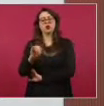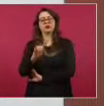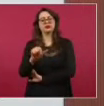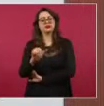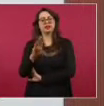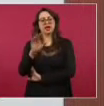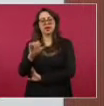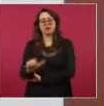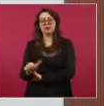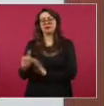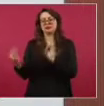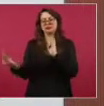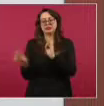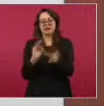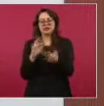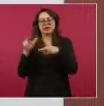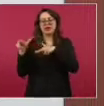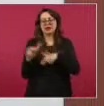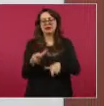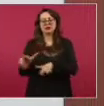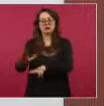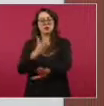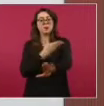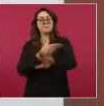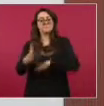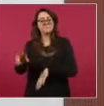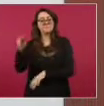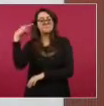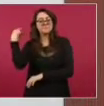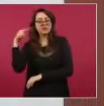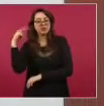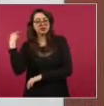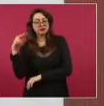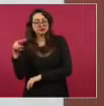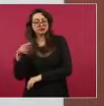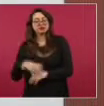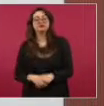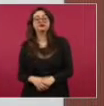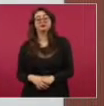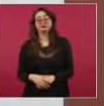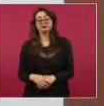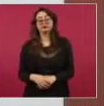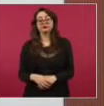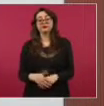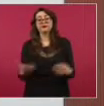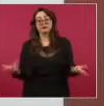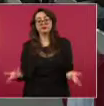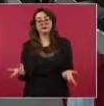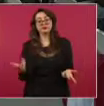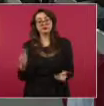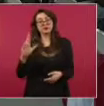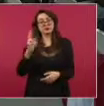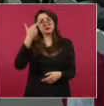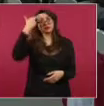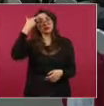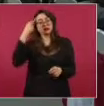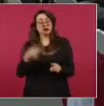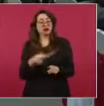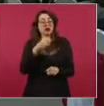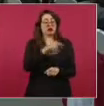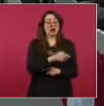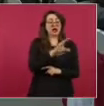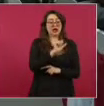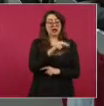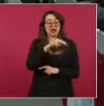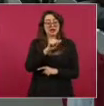en Río Blanco, Veracruz. Si en Cananea a los 6,000 mineros mexicanos